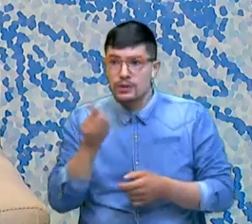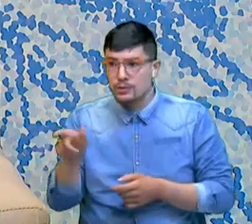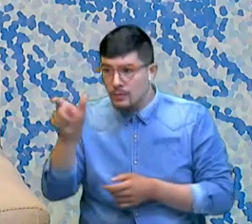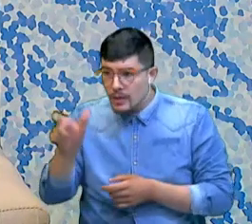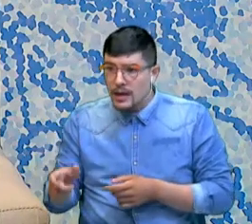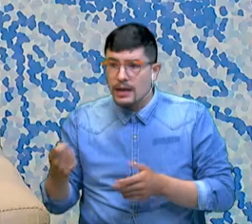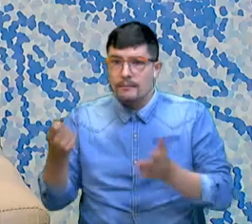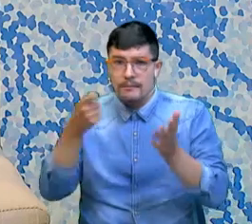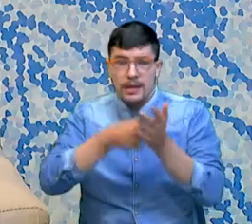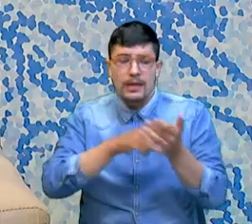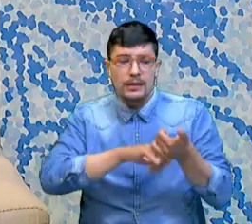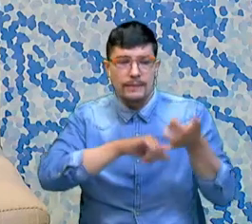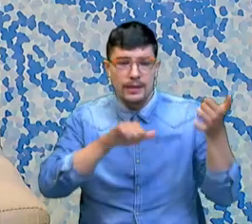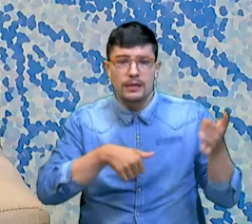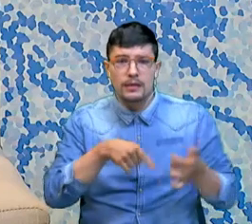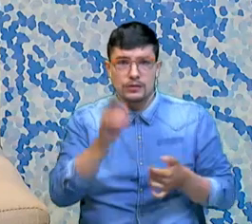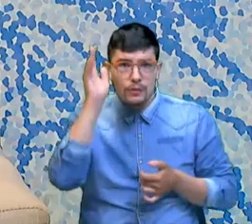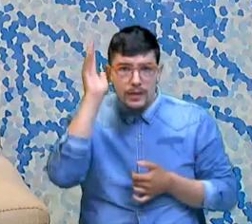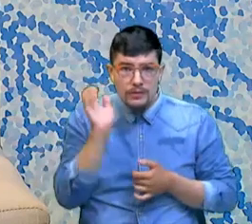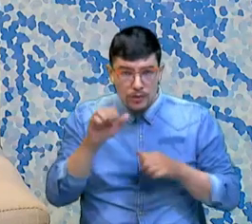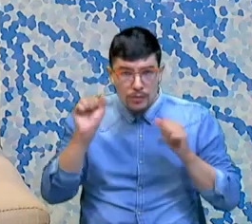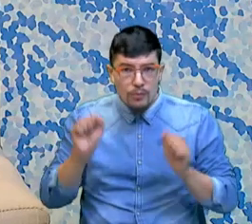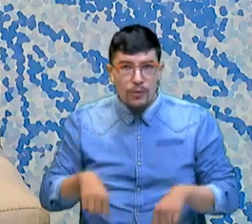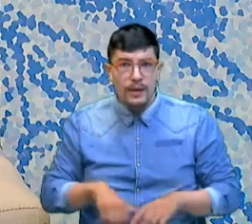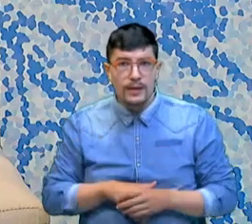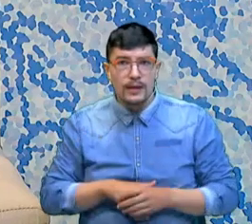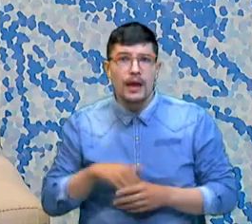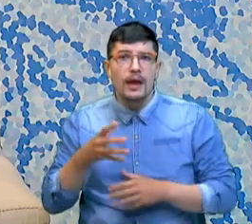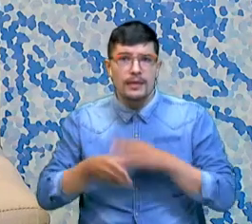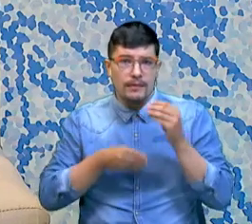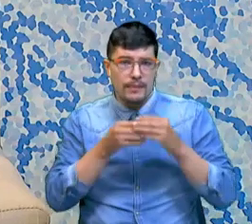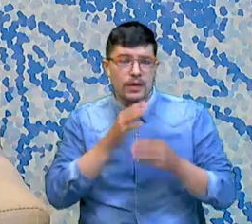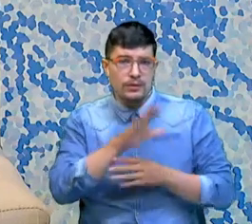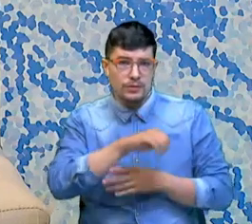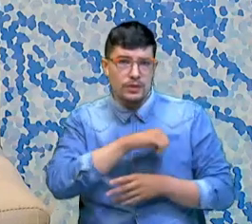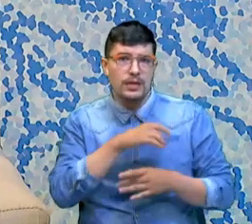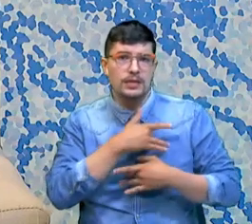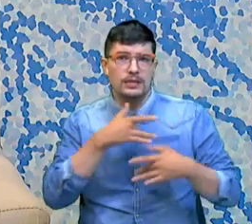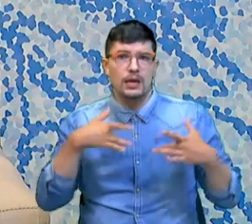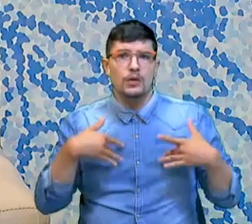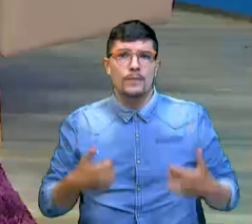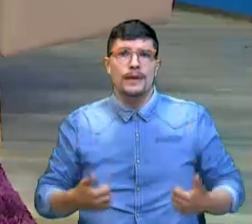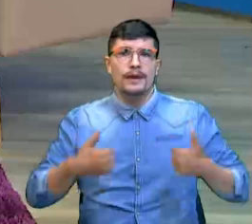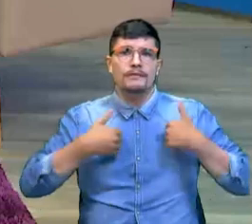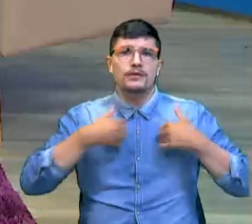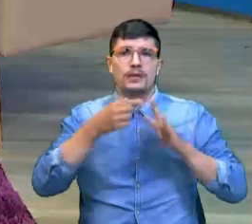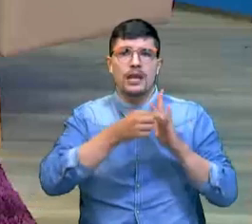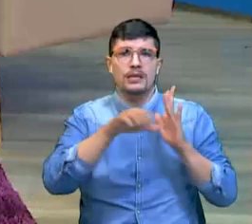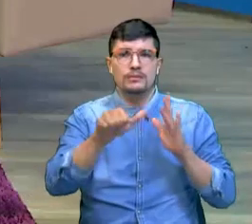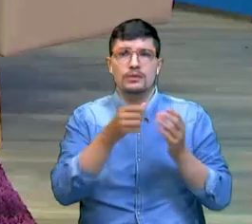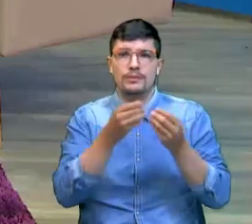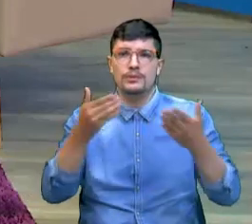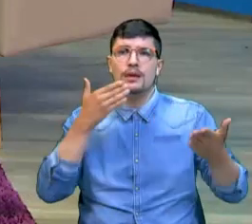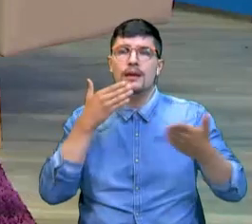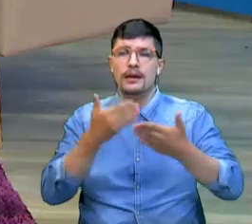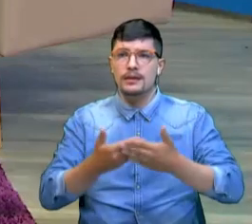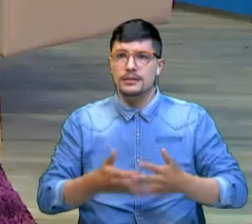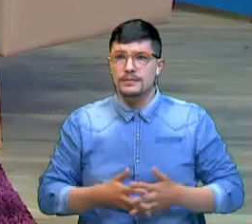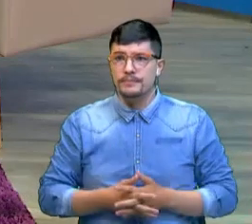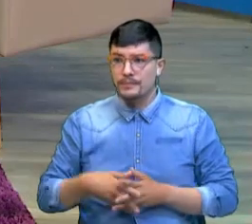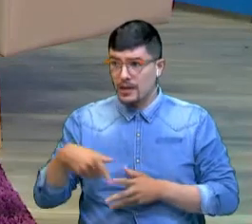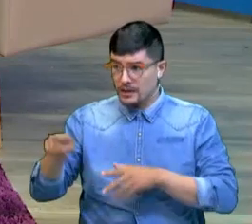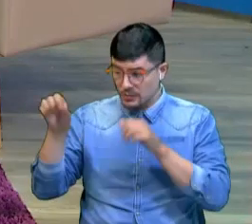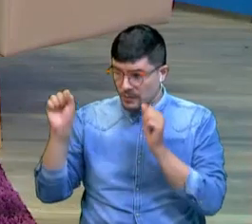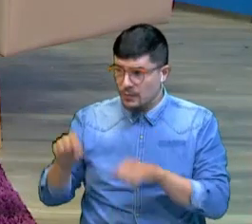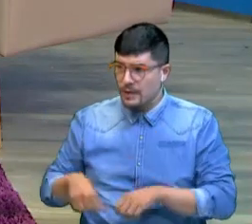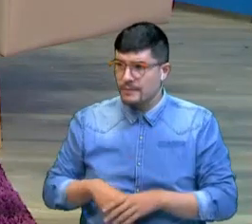aparte su pensión y teniendo la salud del beneficio de la esposa. Muchas gracias. ¿Esto es